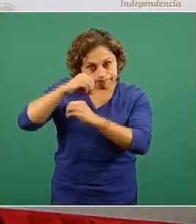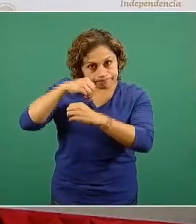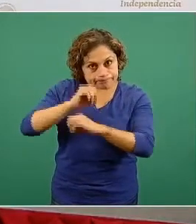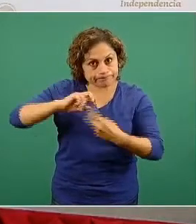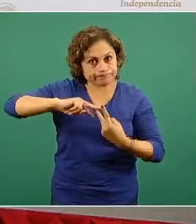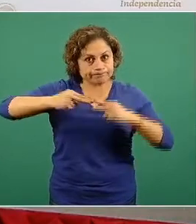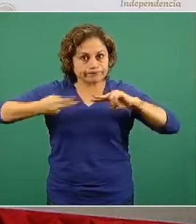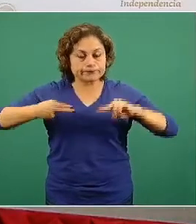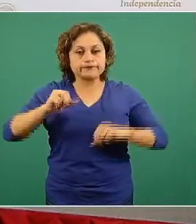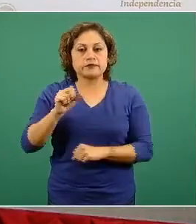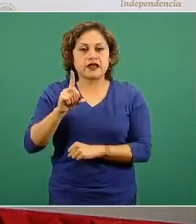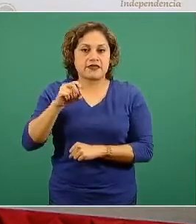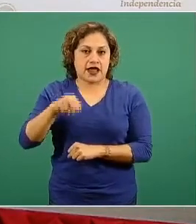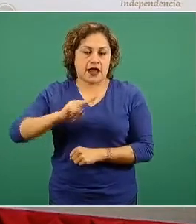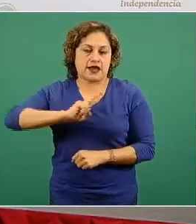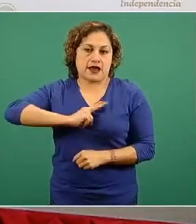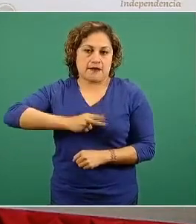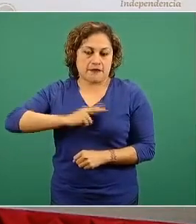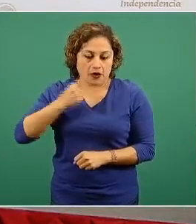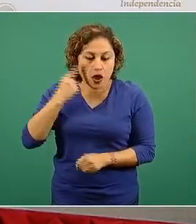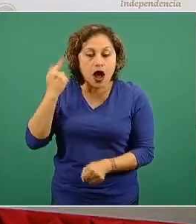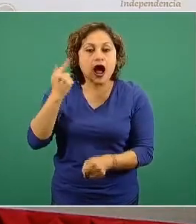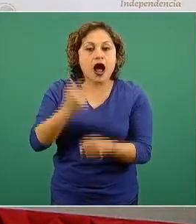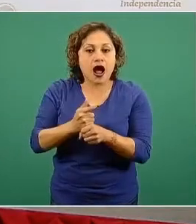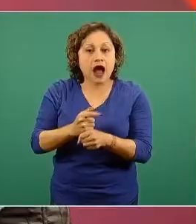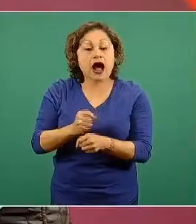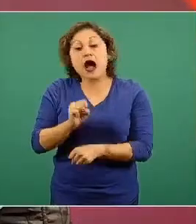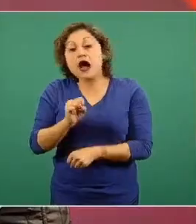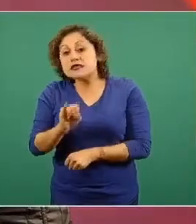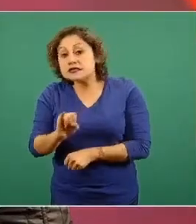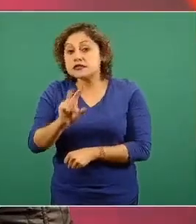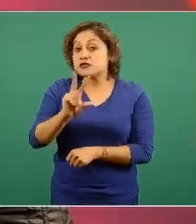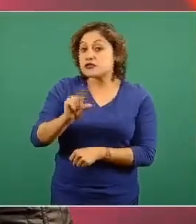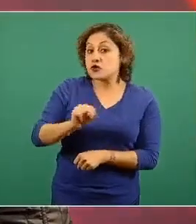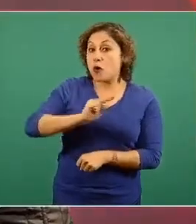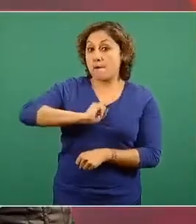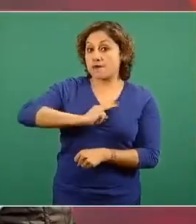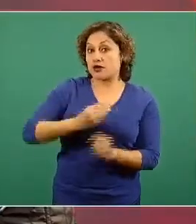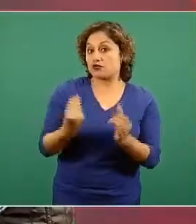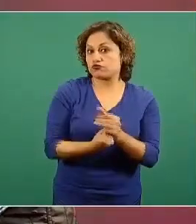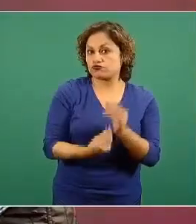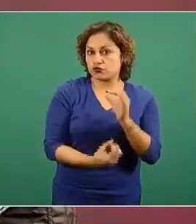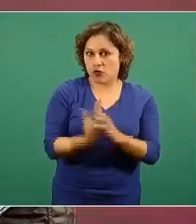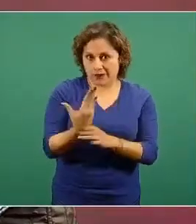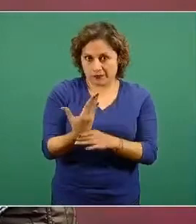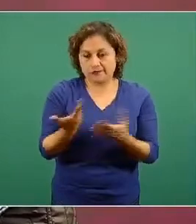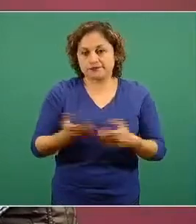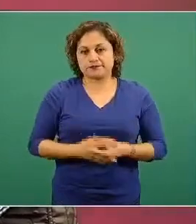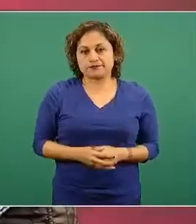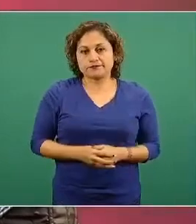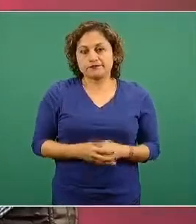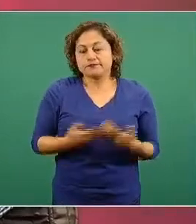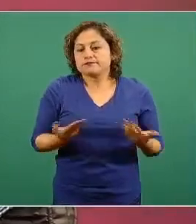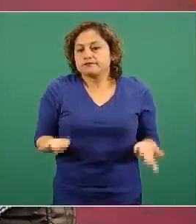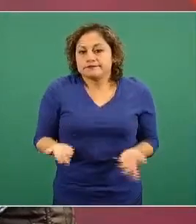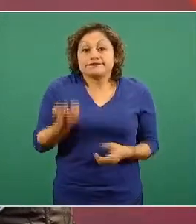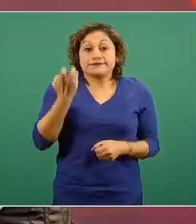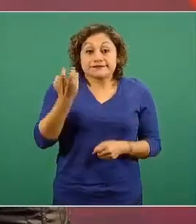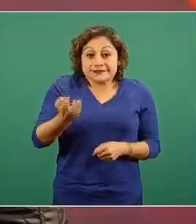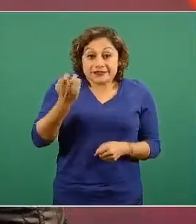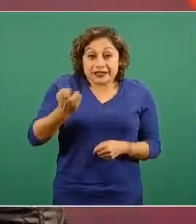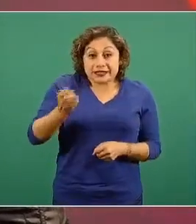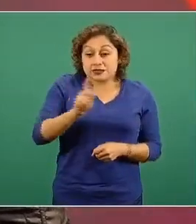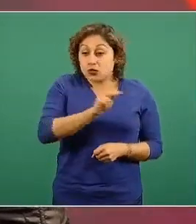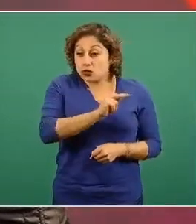poder identificar si el virus confirmado pertenece a esta nueva variante. Esto aplica para todas las unidades